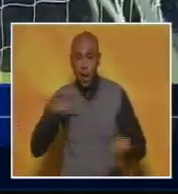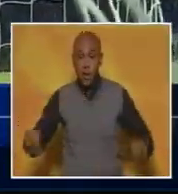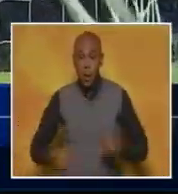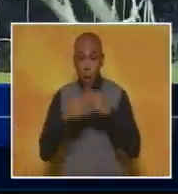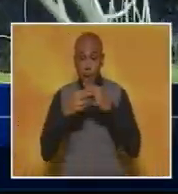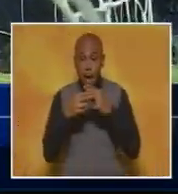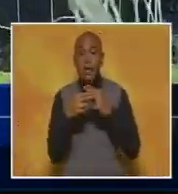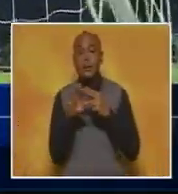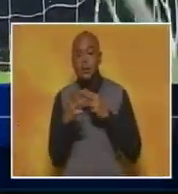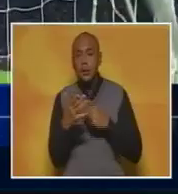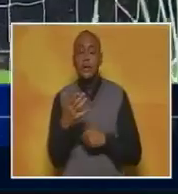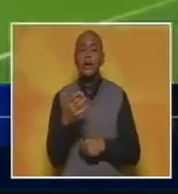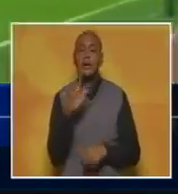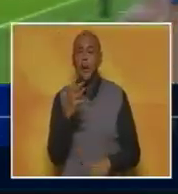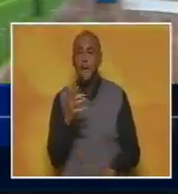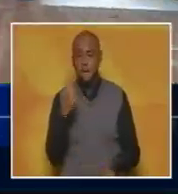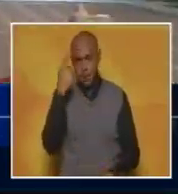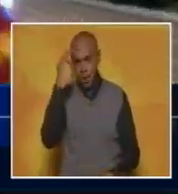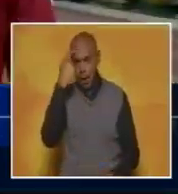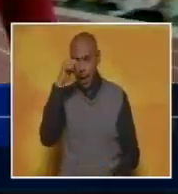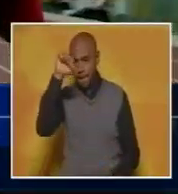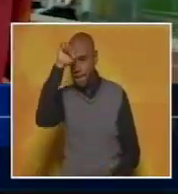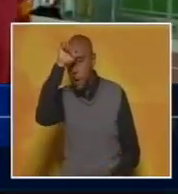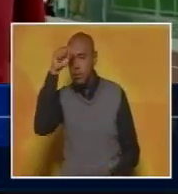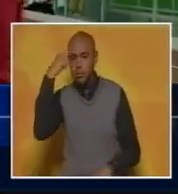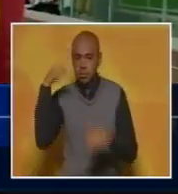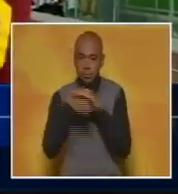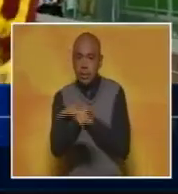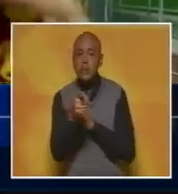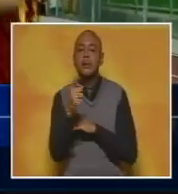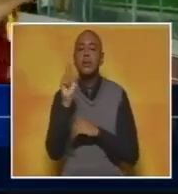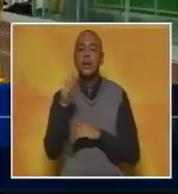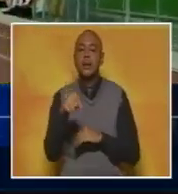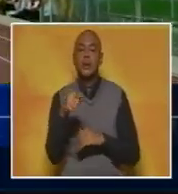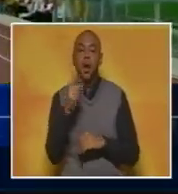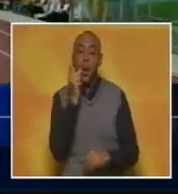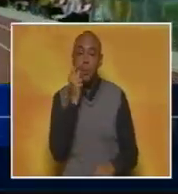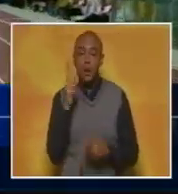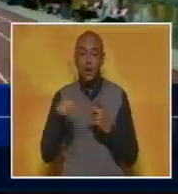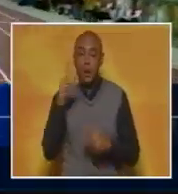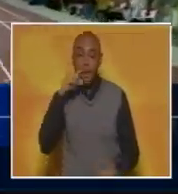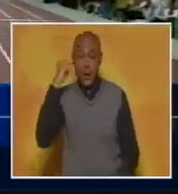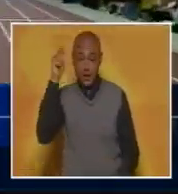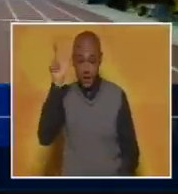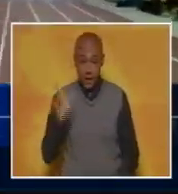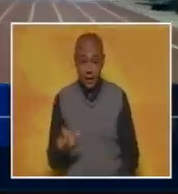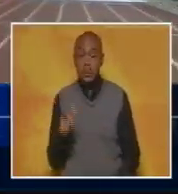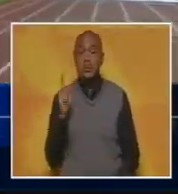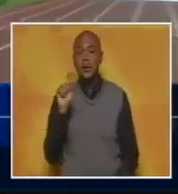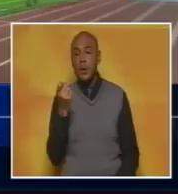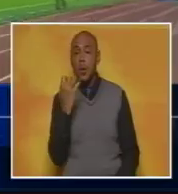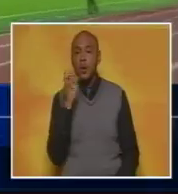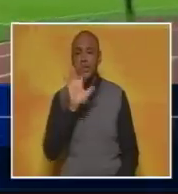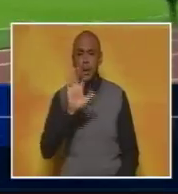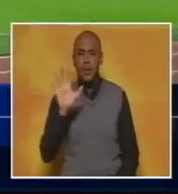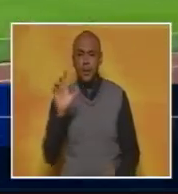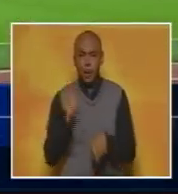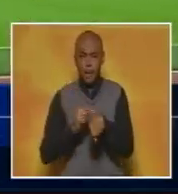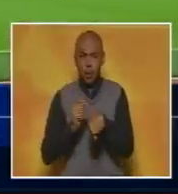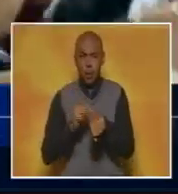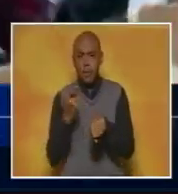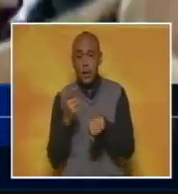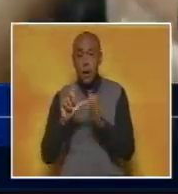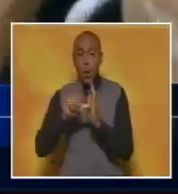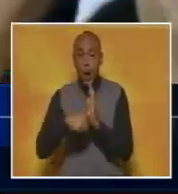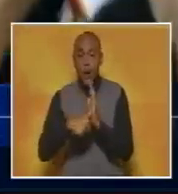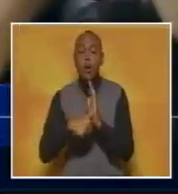minuto 38 con un gol de cabeza. El Milan consiguió la igualdad gracias al francés Theo Hernández al minuto 55, pero 3